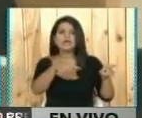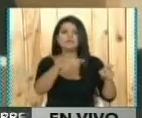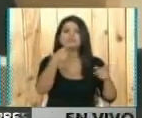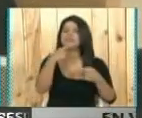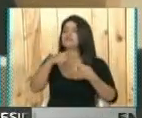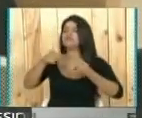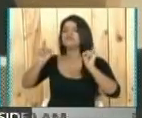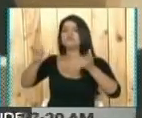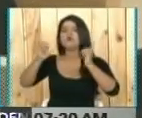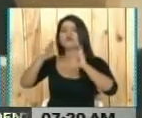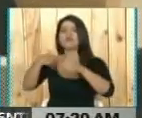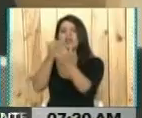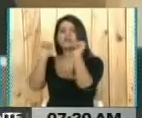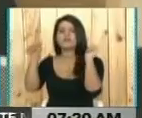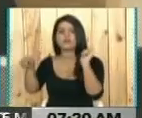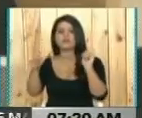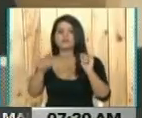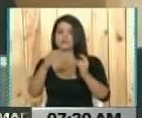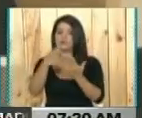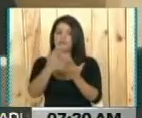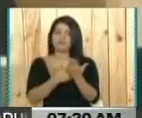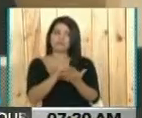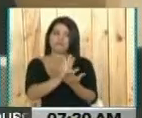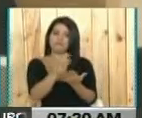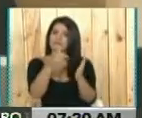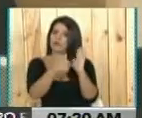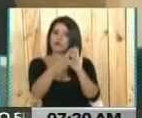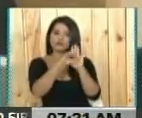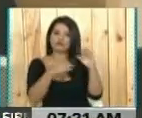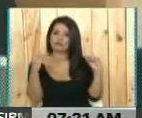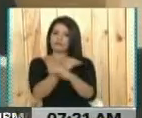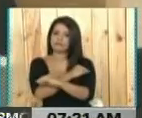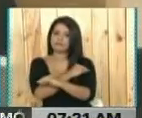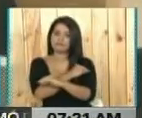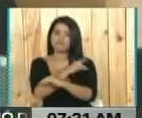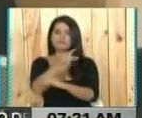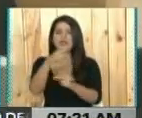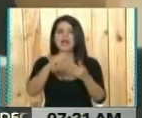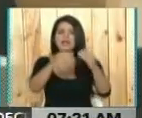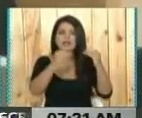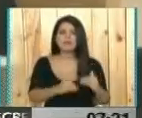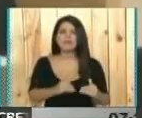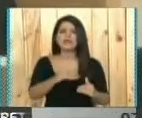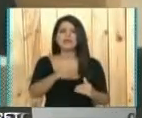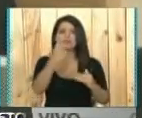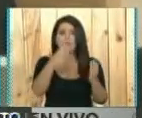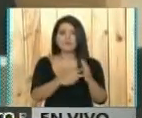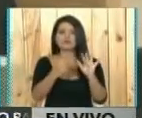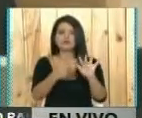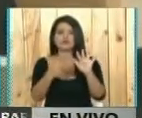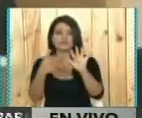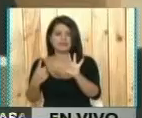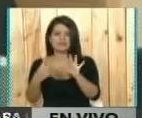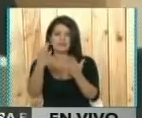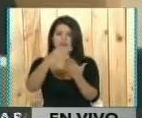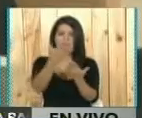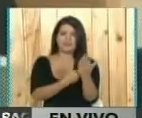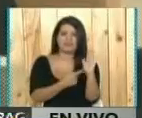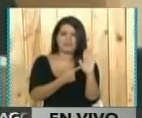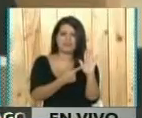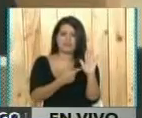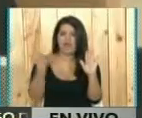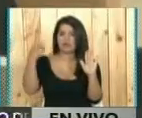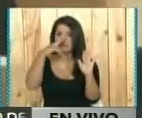decidir. Igualmente, la número 886 del 2016, ordenando a la